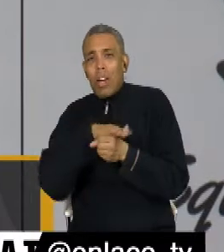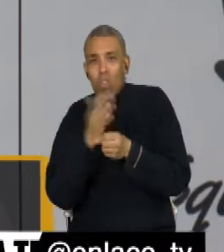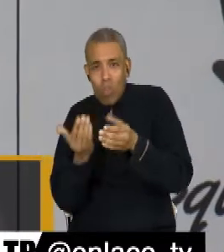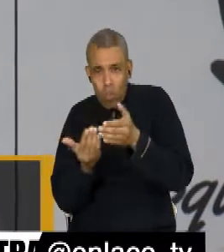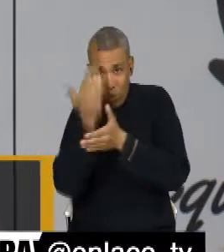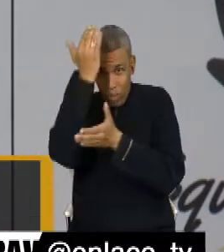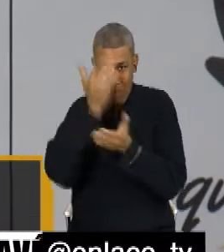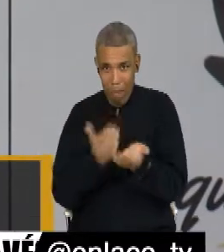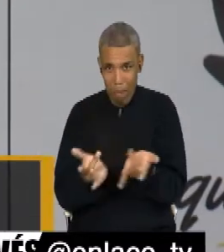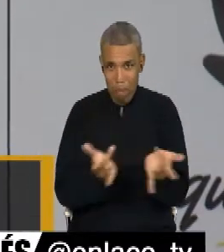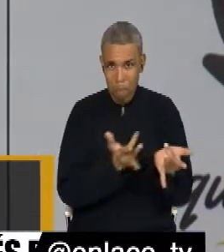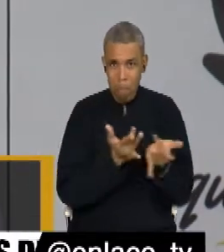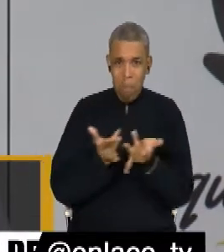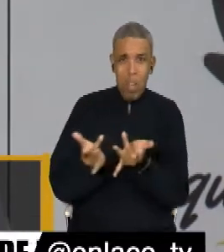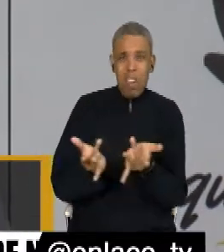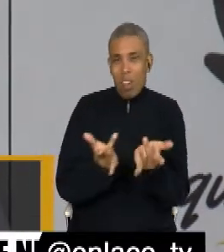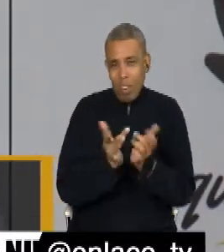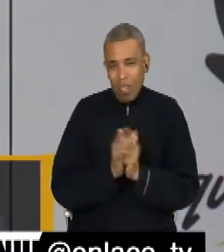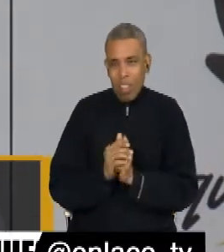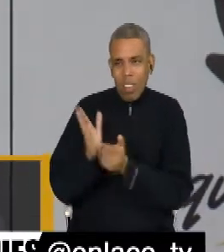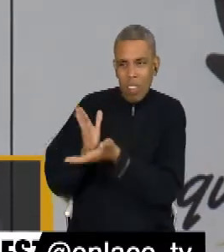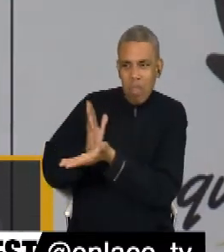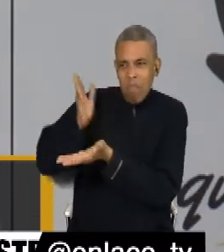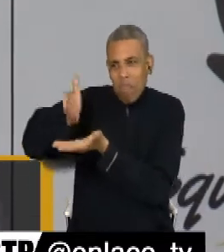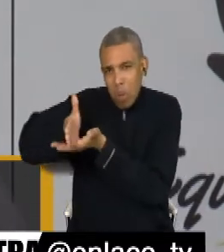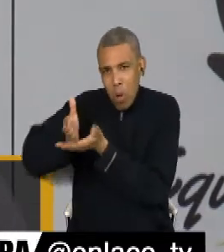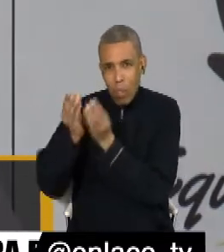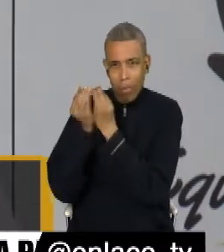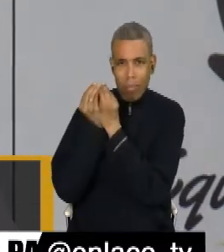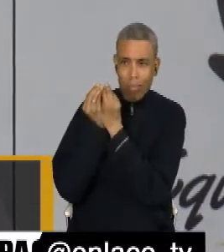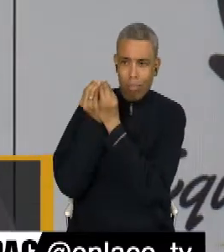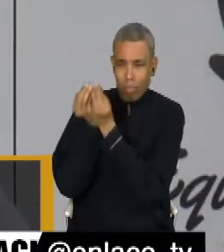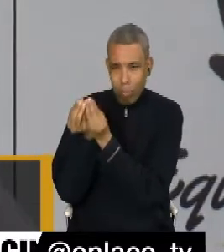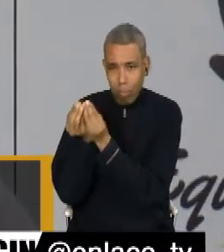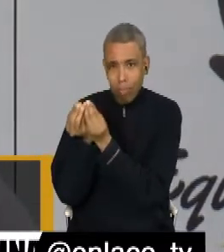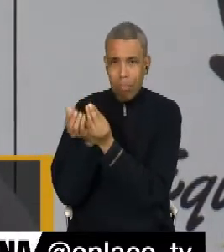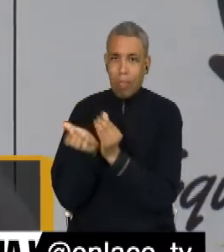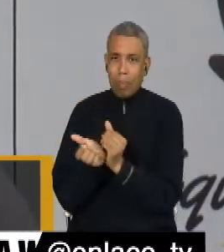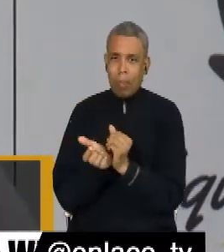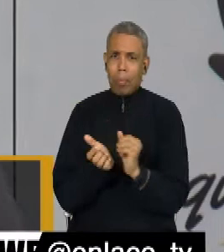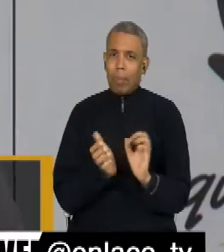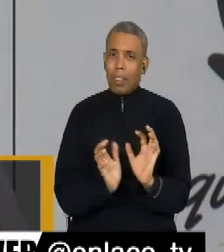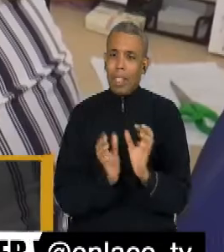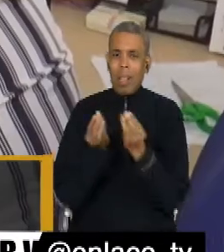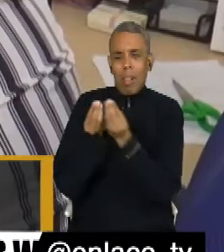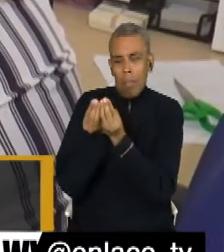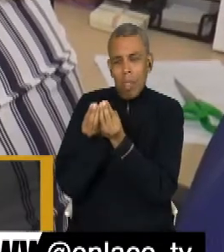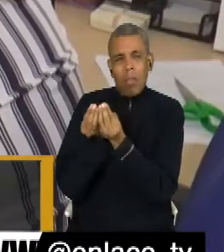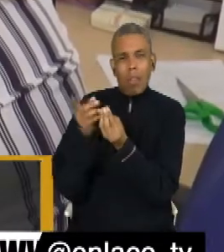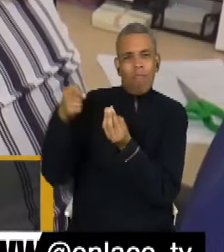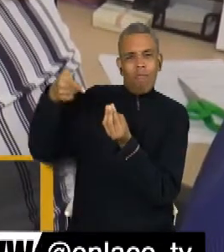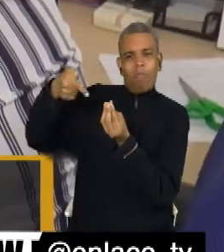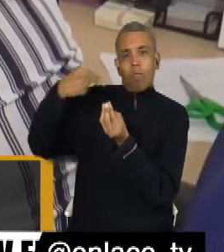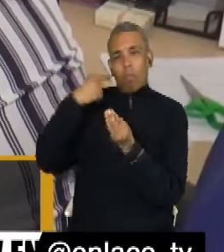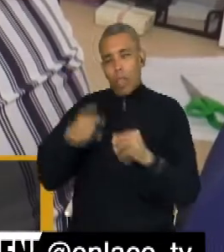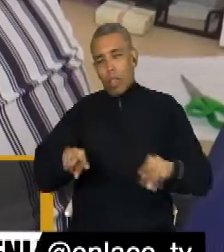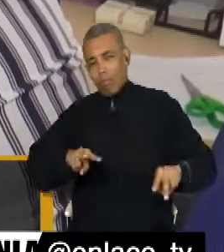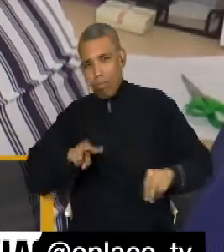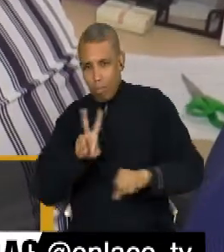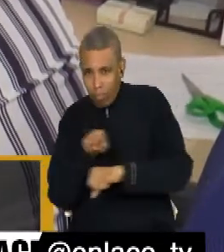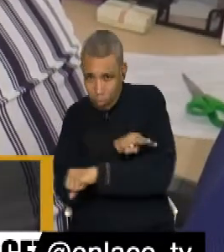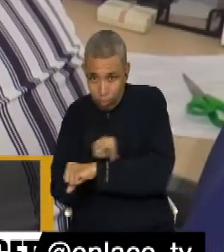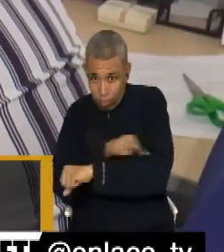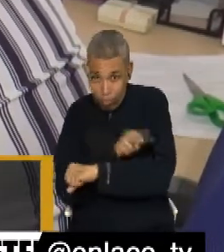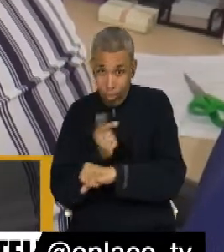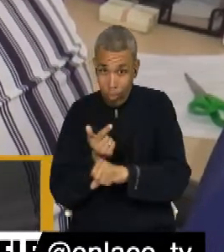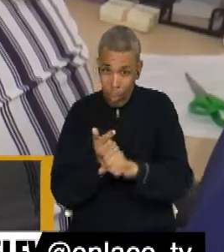equipo interdisciplinario de la personería, pero además acompañados de otras entidades que las comunidades tienen algunas situaciones que